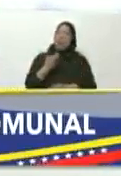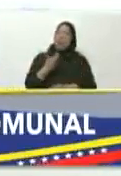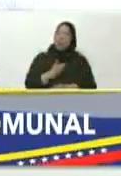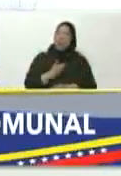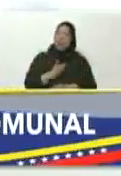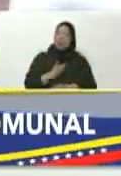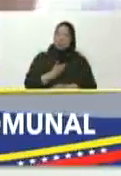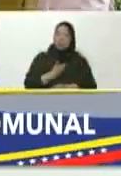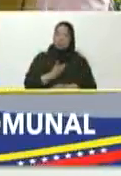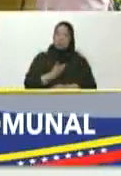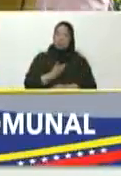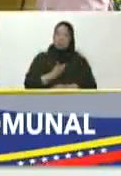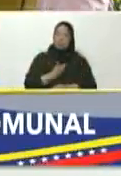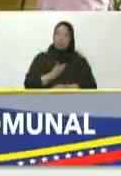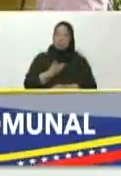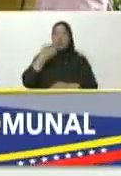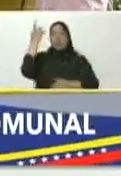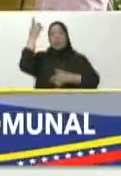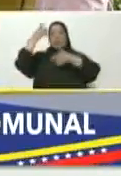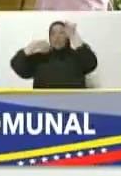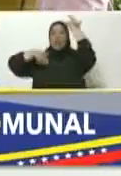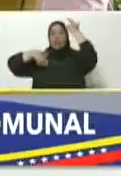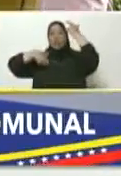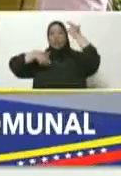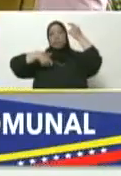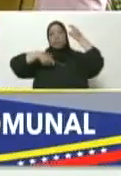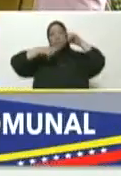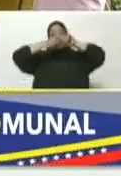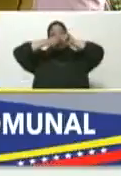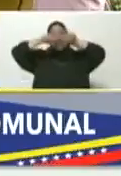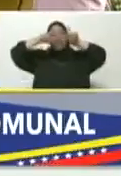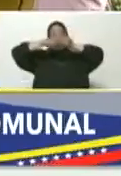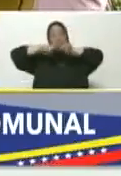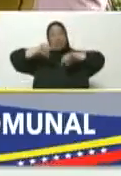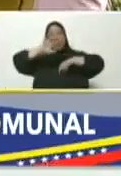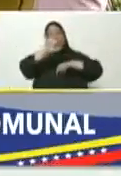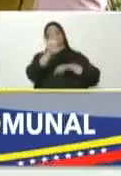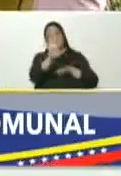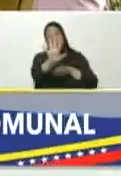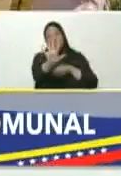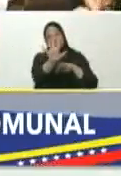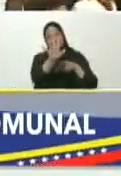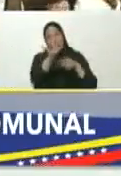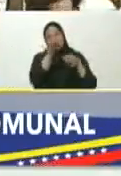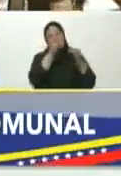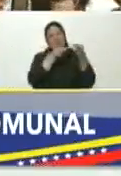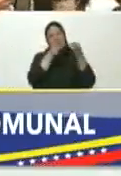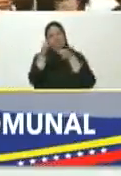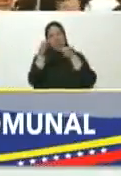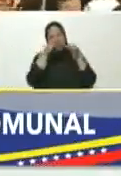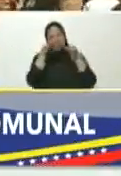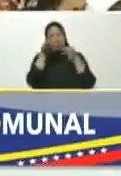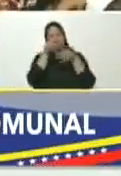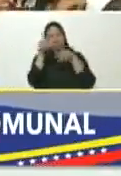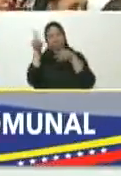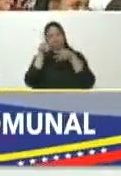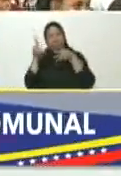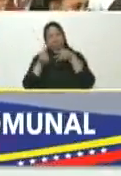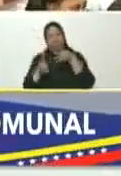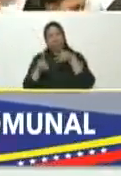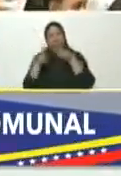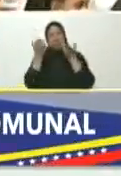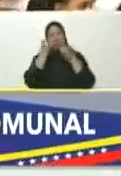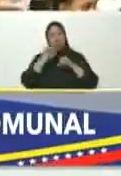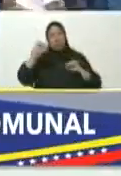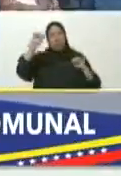alcaldesas. Chávez definió por lo menos 5 dimensiones. El socialismo en lo político, la